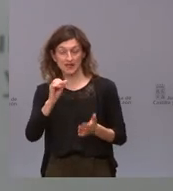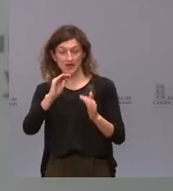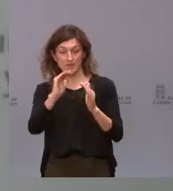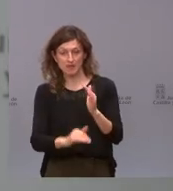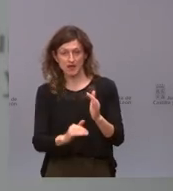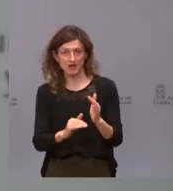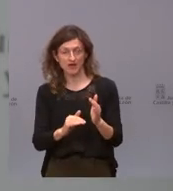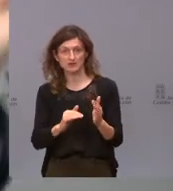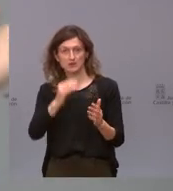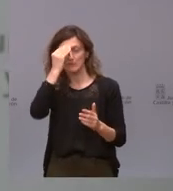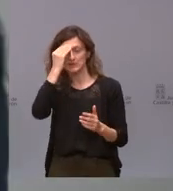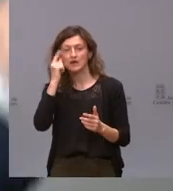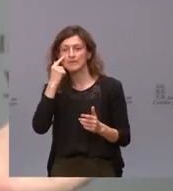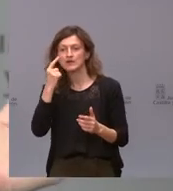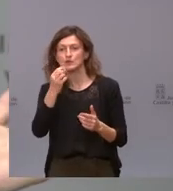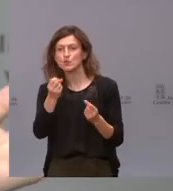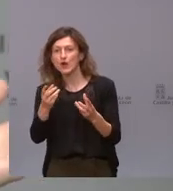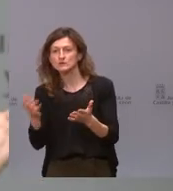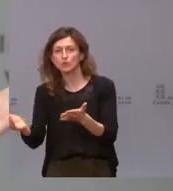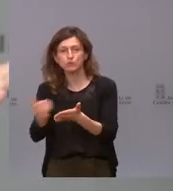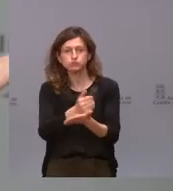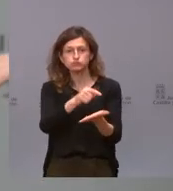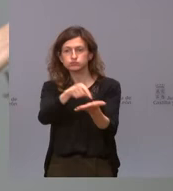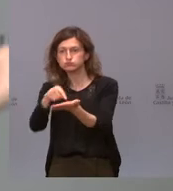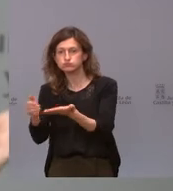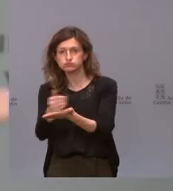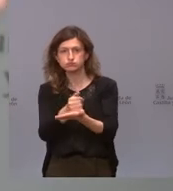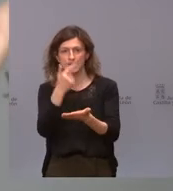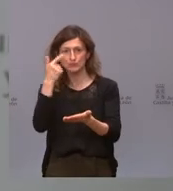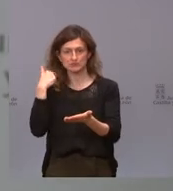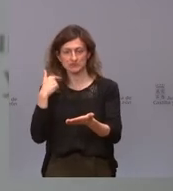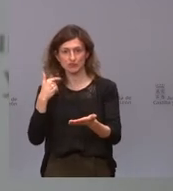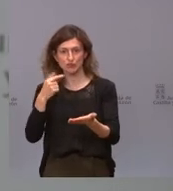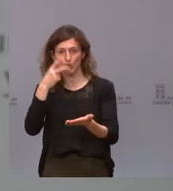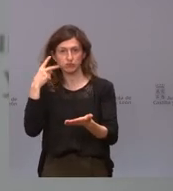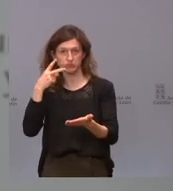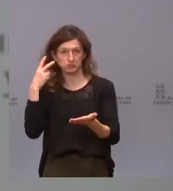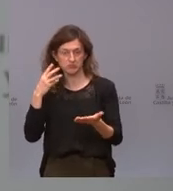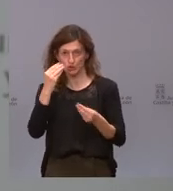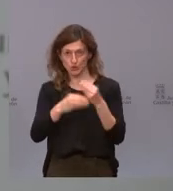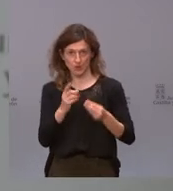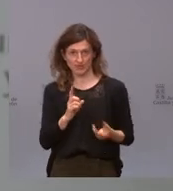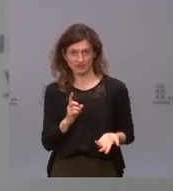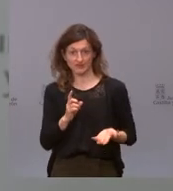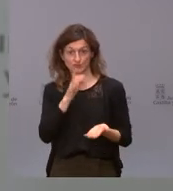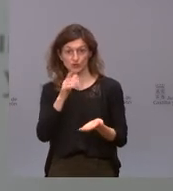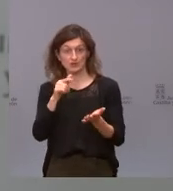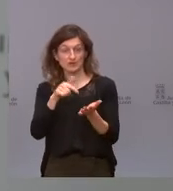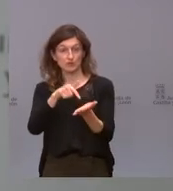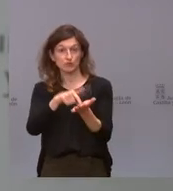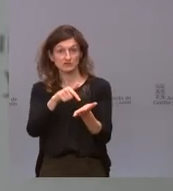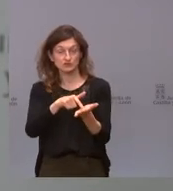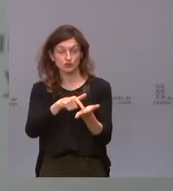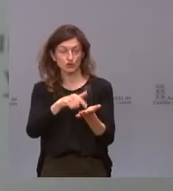en lo que han cobrado o se ha dejado de cobrar el año anterior o los anteriores cuando se apuesta por bajar el impuesto